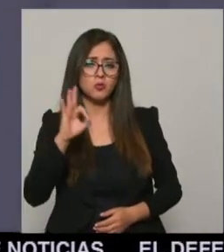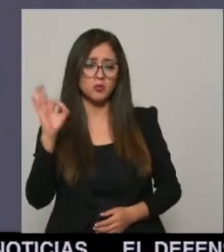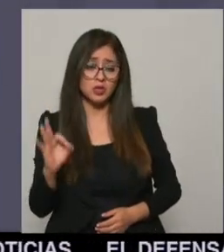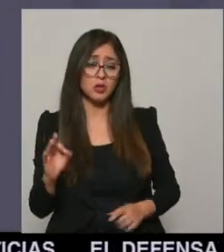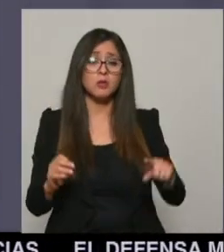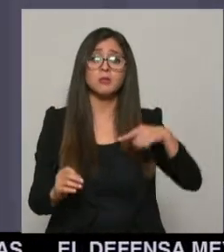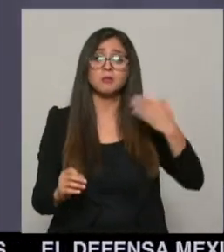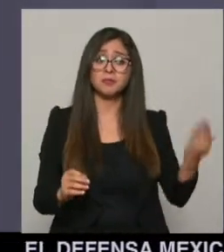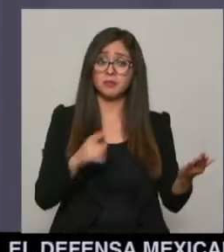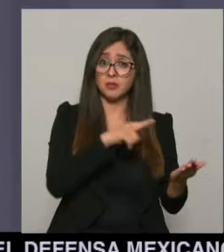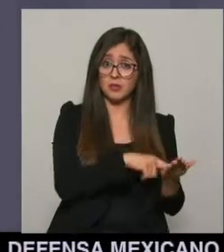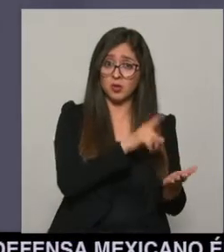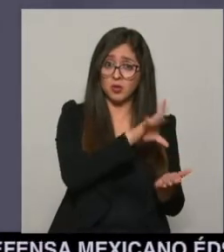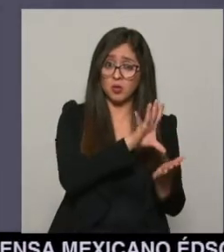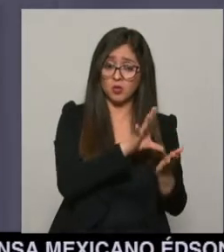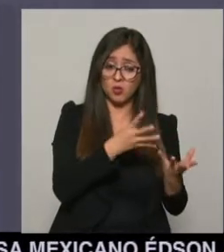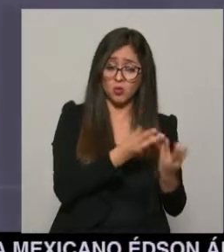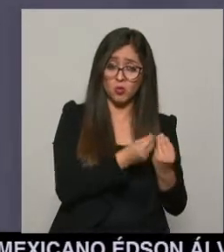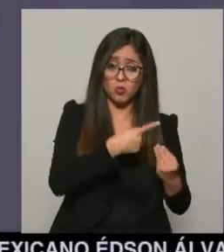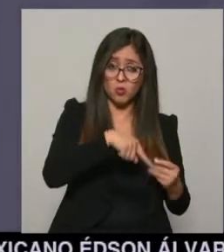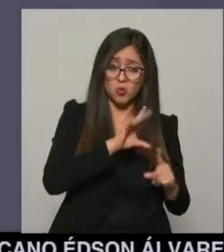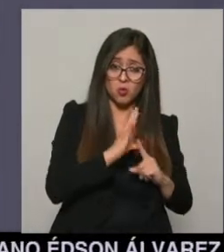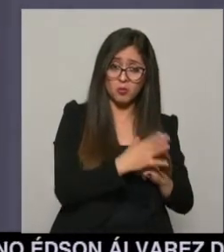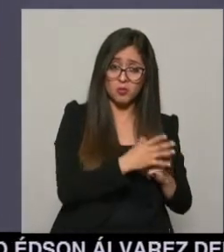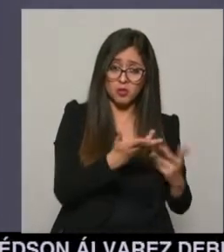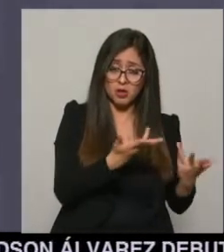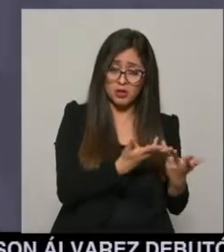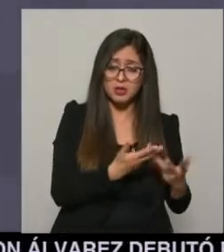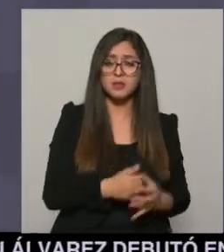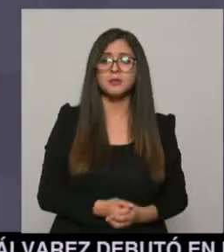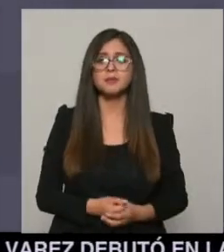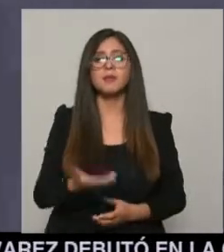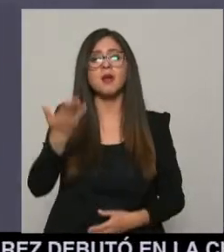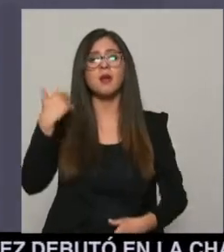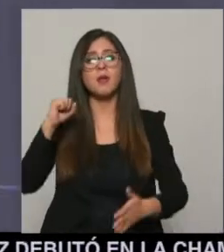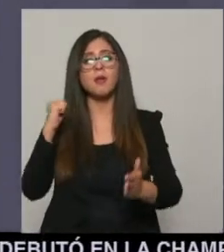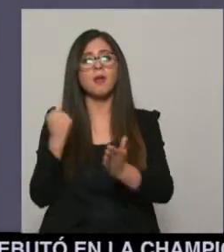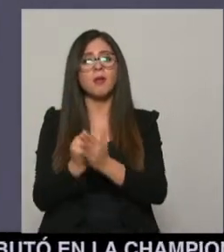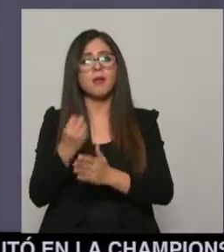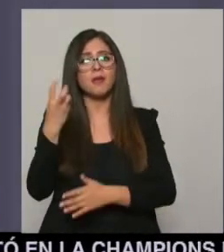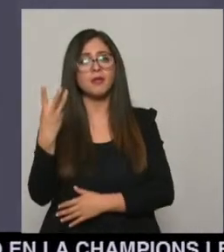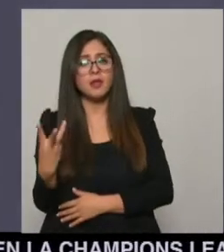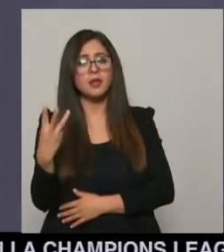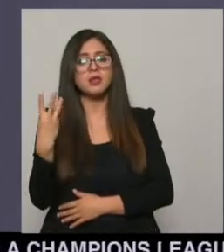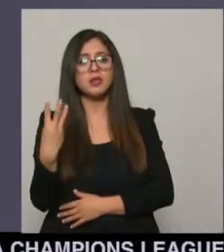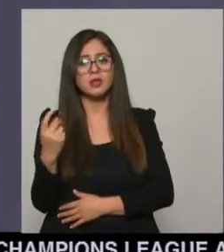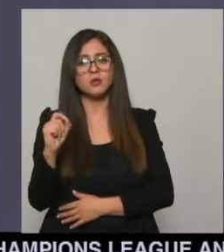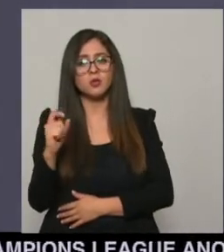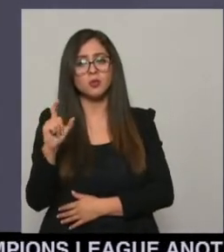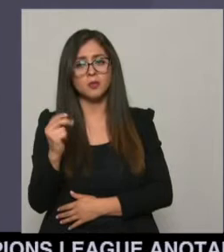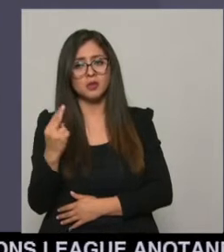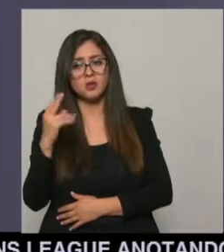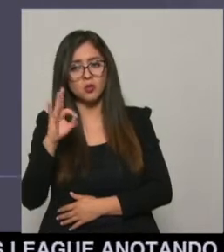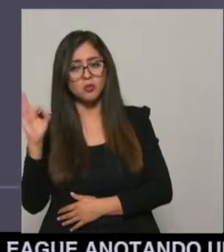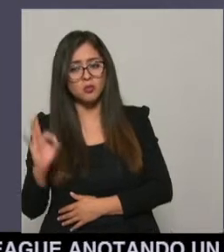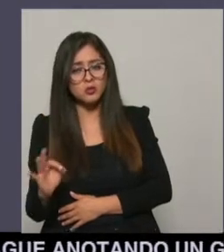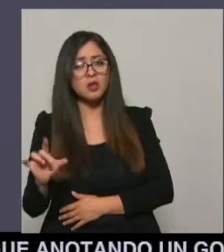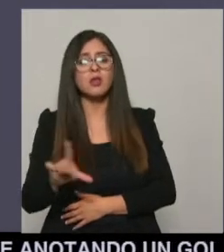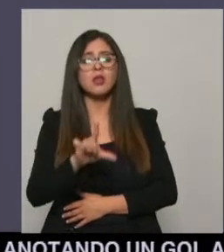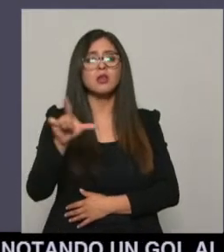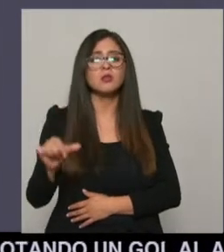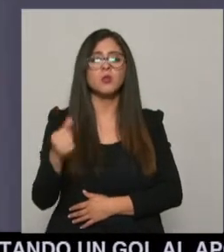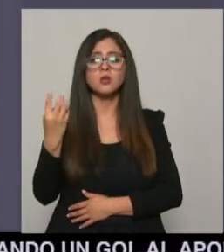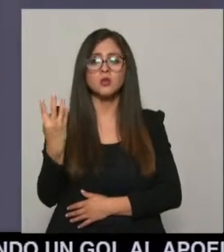ustedes controlan, no lo aprobaron así donde lo pudieron haber hecho. Se aprobó del 3, solo para sube al 3.25% y luego de ahí llegamos al